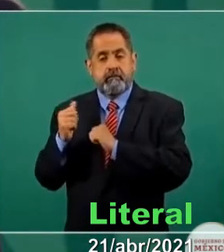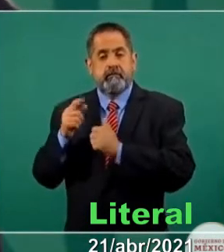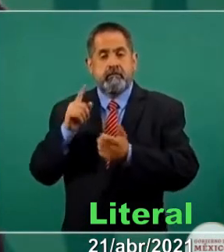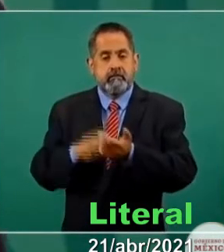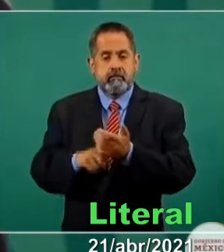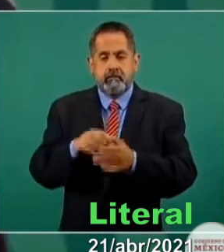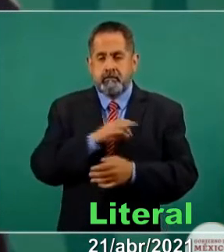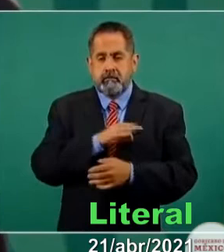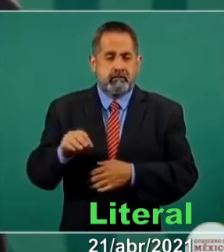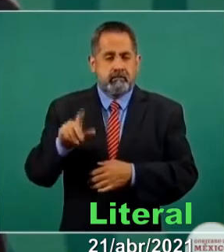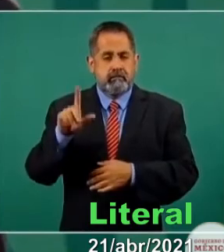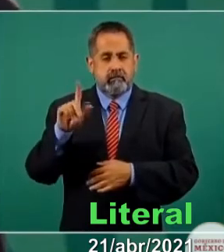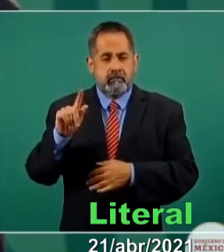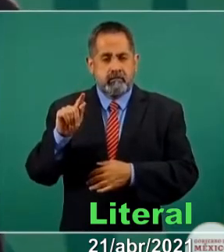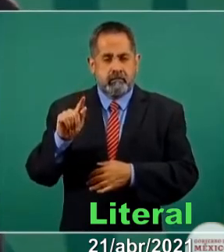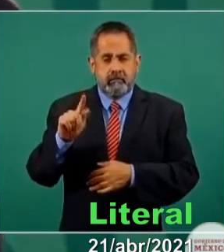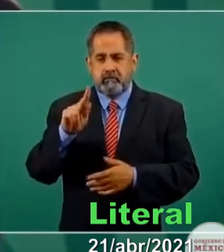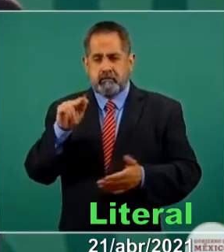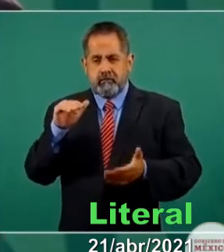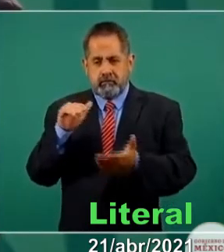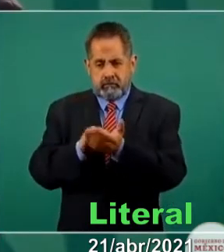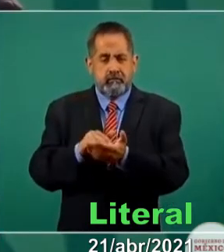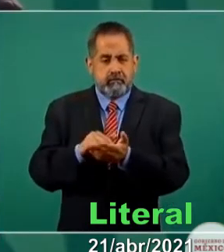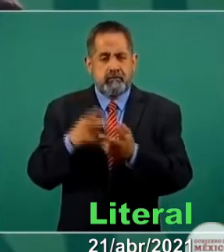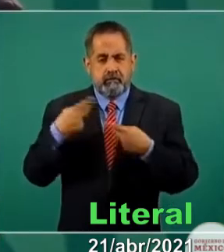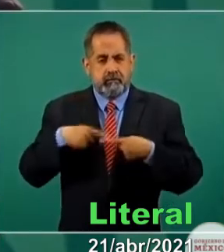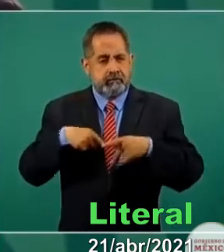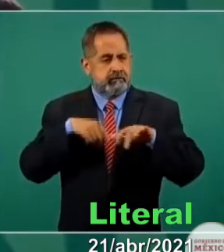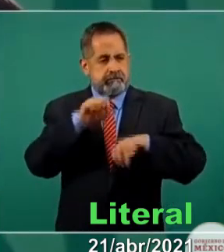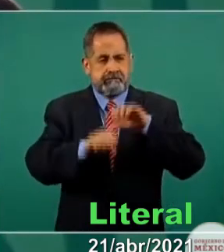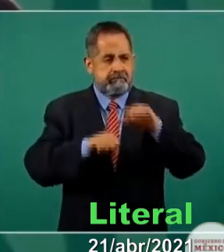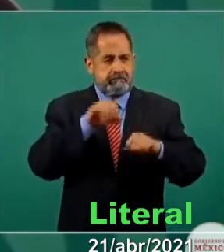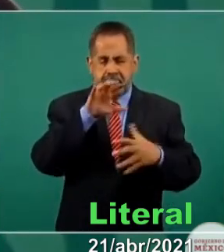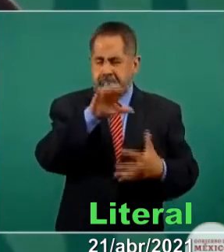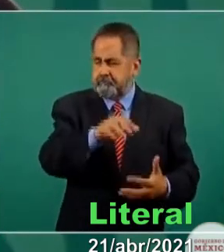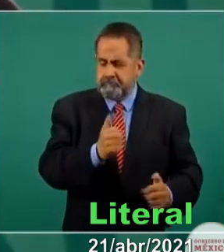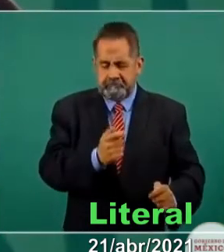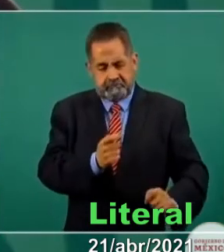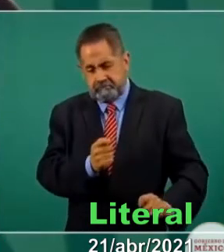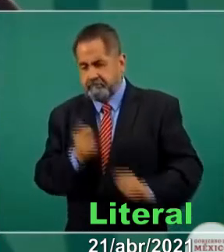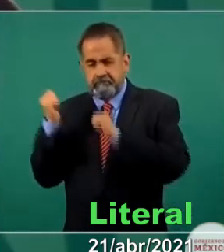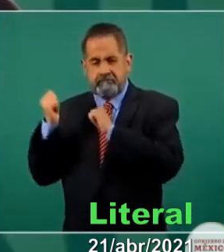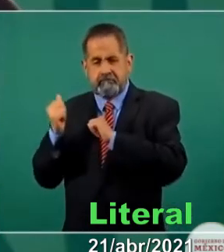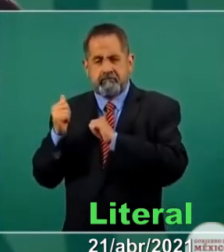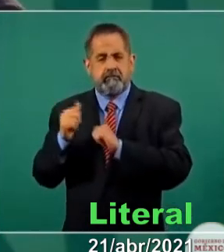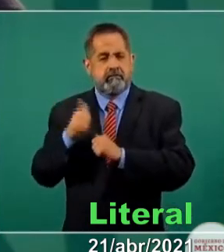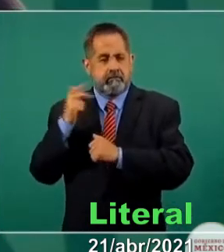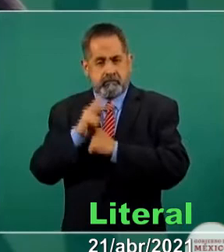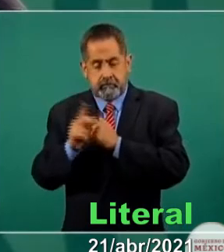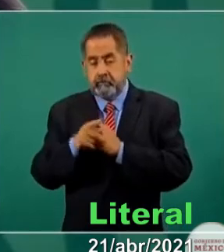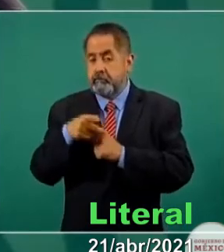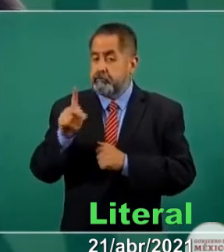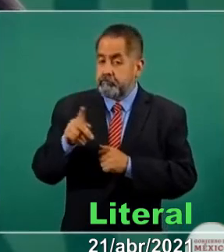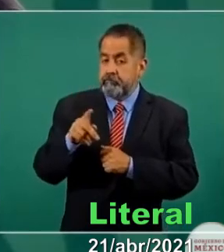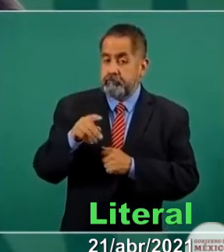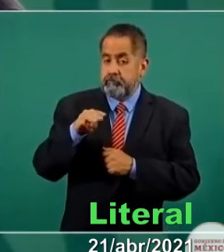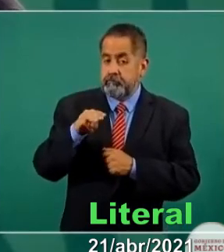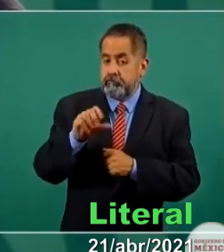de alrededor de 70, de 80 mil personas. Pero en marzo